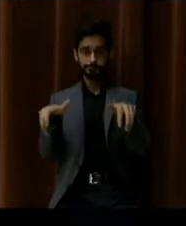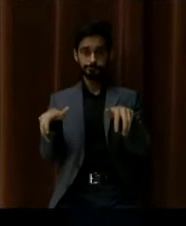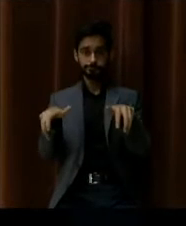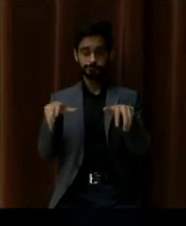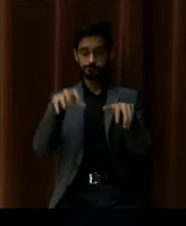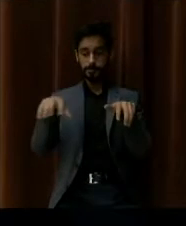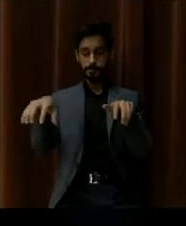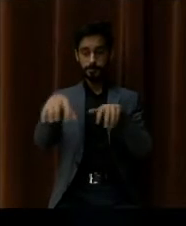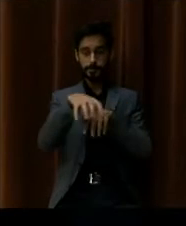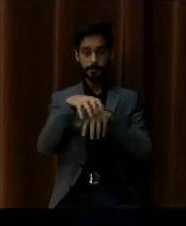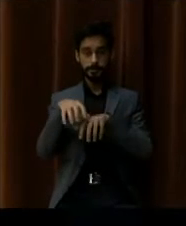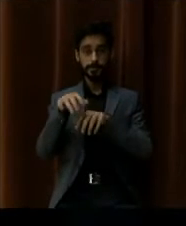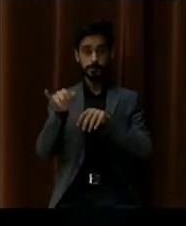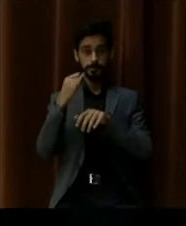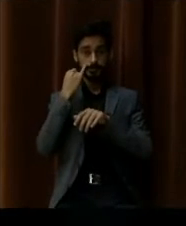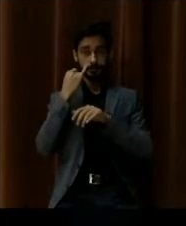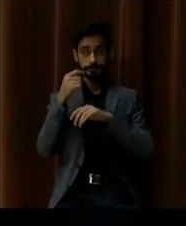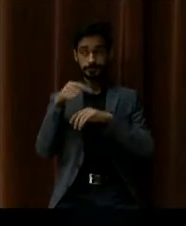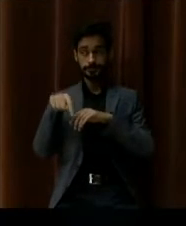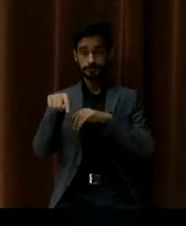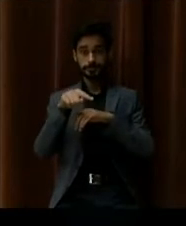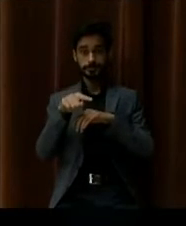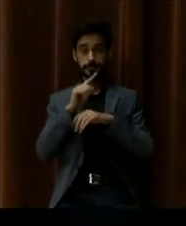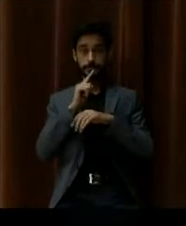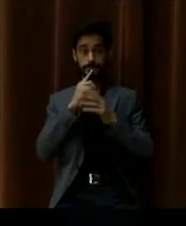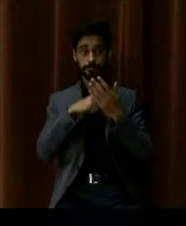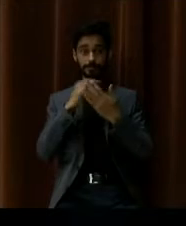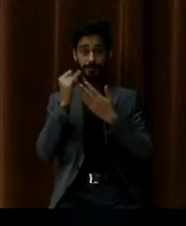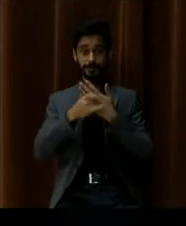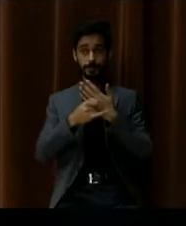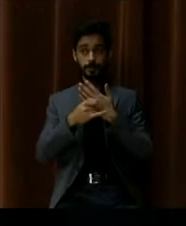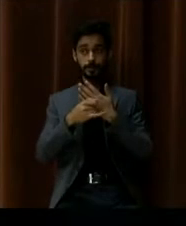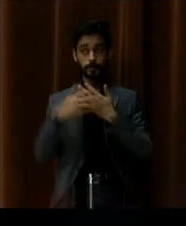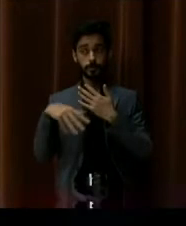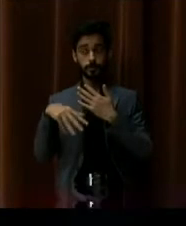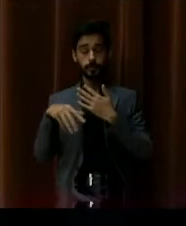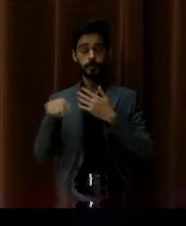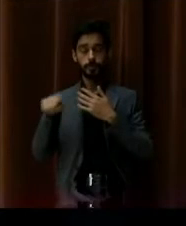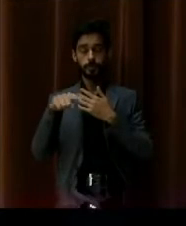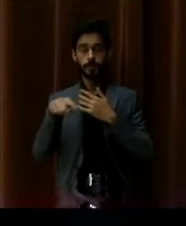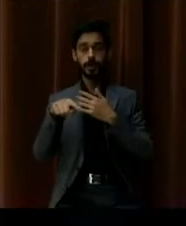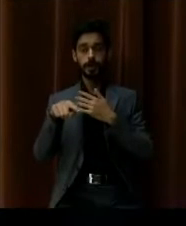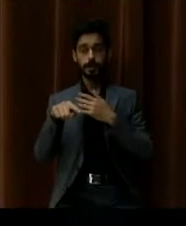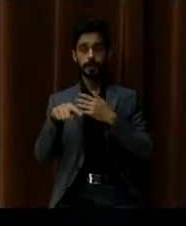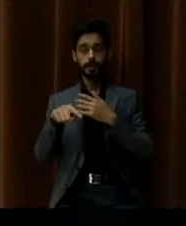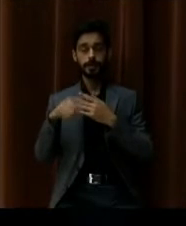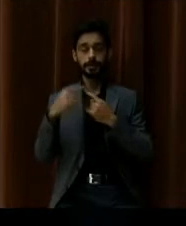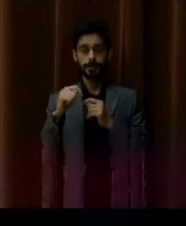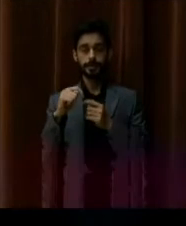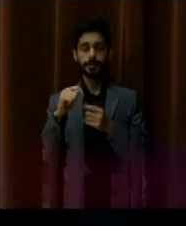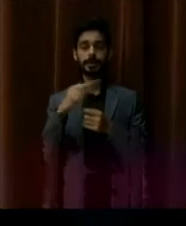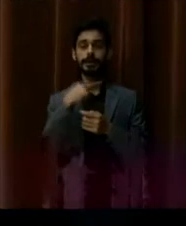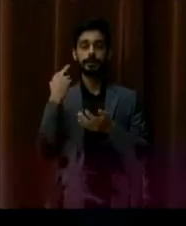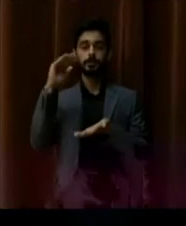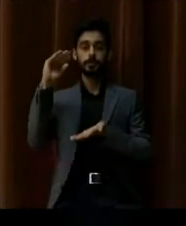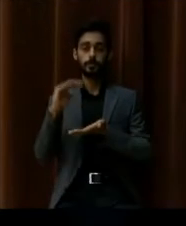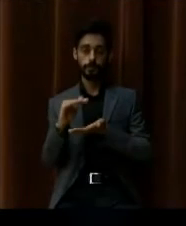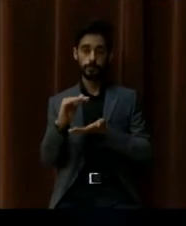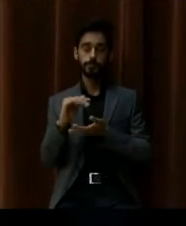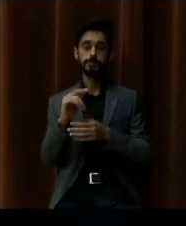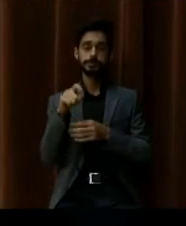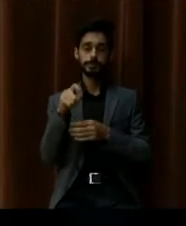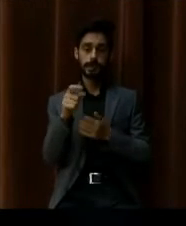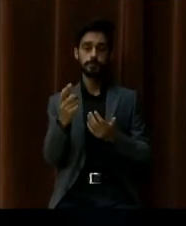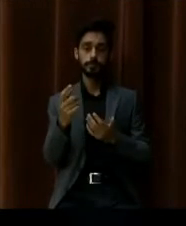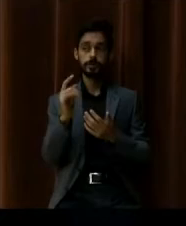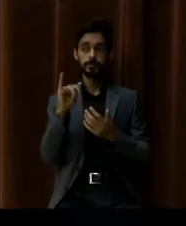de meritorio pues entonces se hace la mitigación así que esos son los proyectos